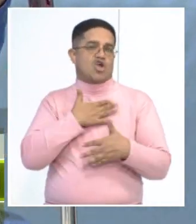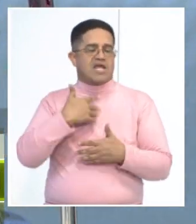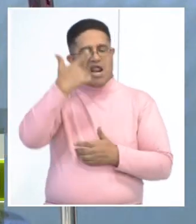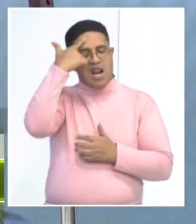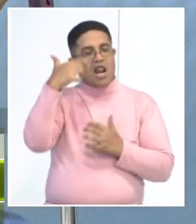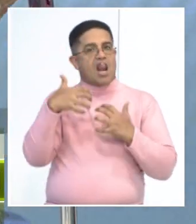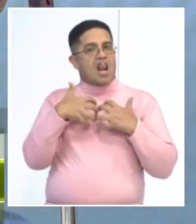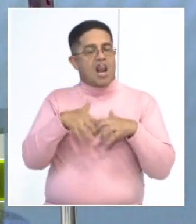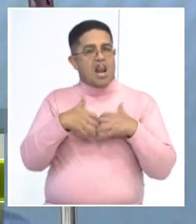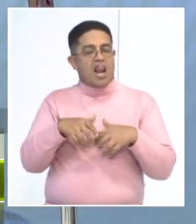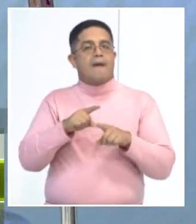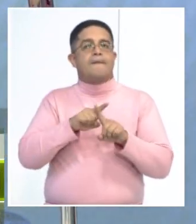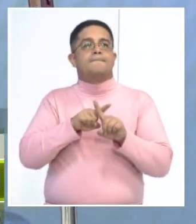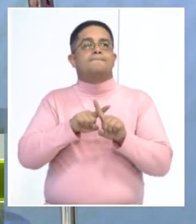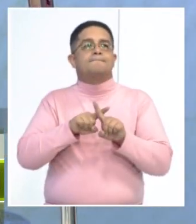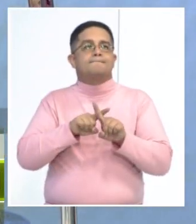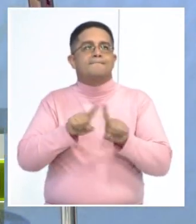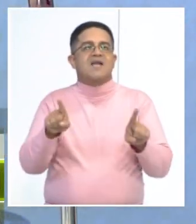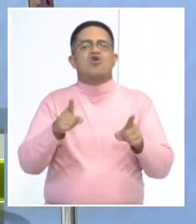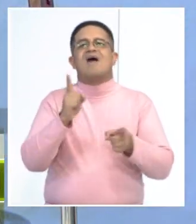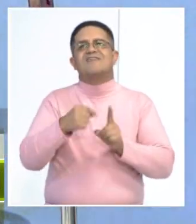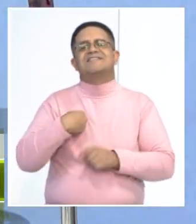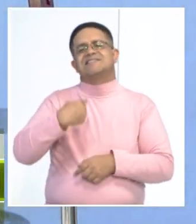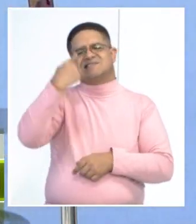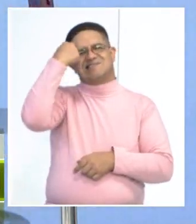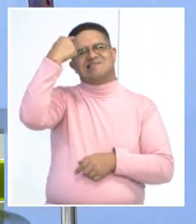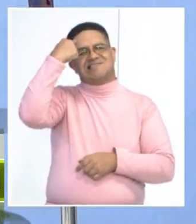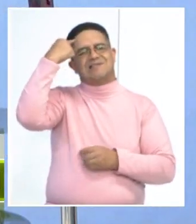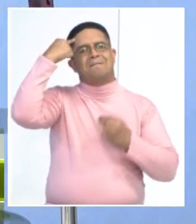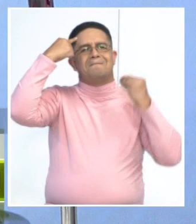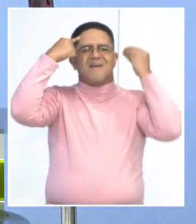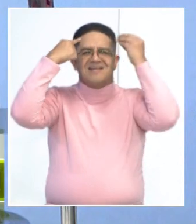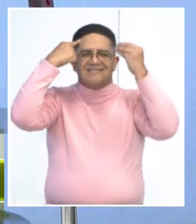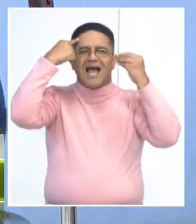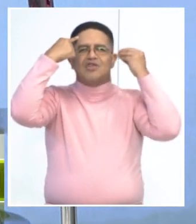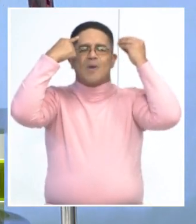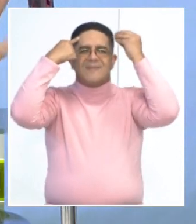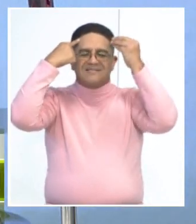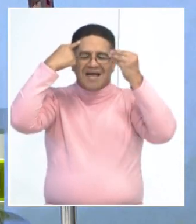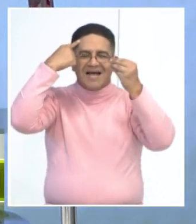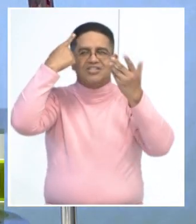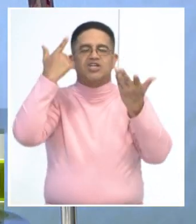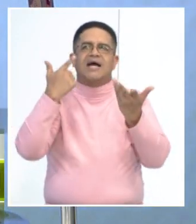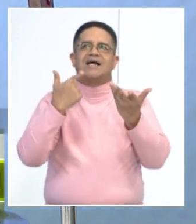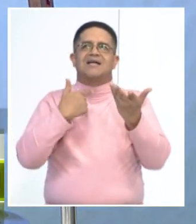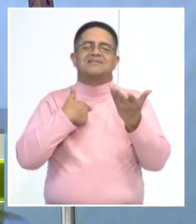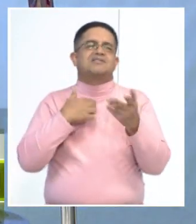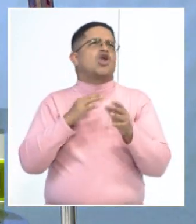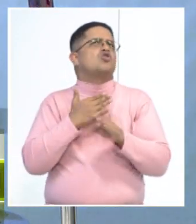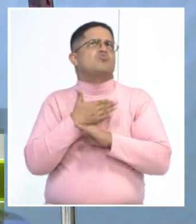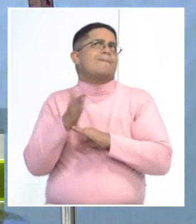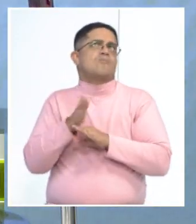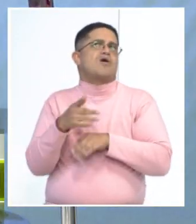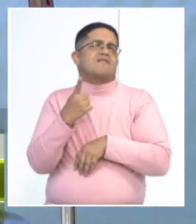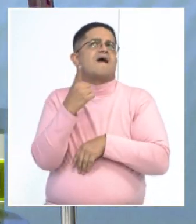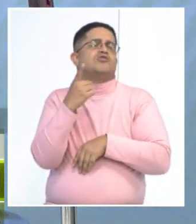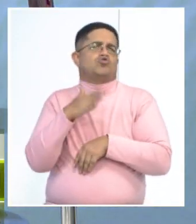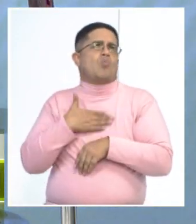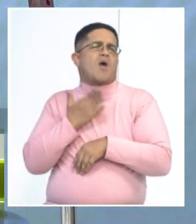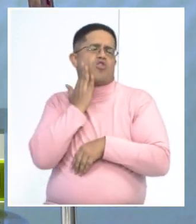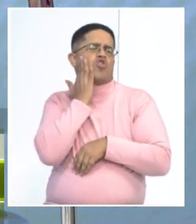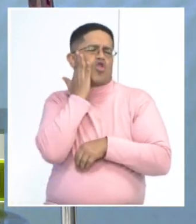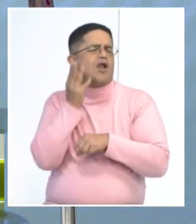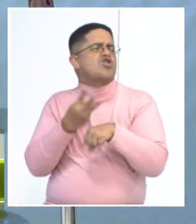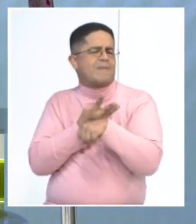Por eso tú decías que a veces nos quedamos pensando algo y nos desvelamos y decimos, no importa, me quedan 2 horas para dormir, 3 horas para